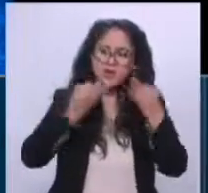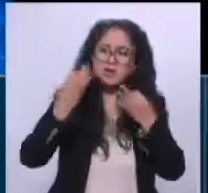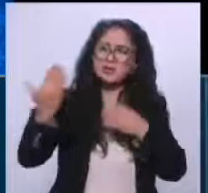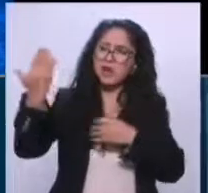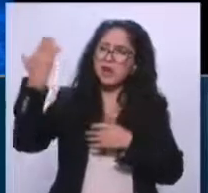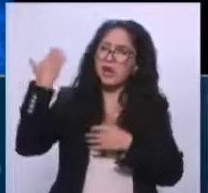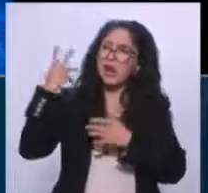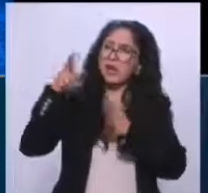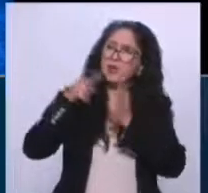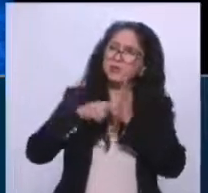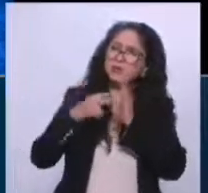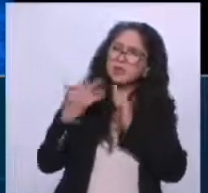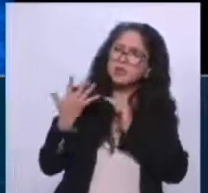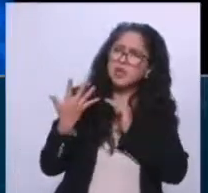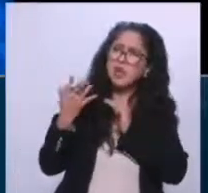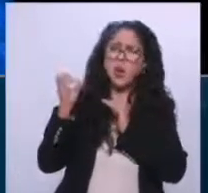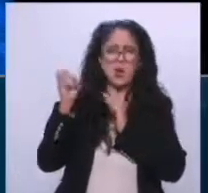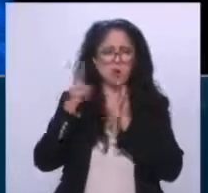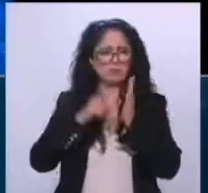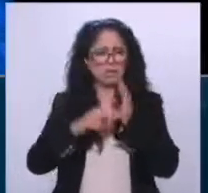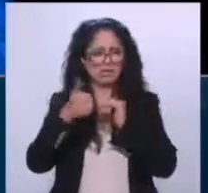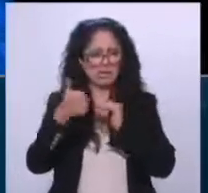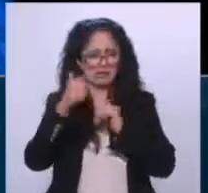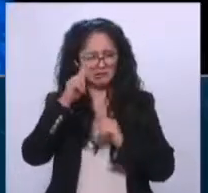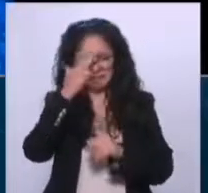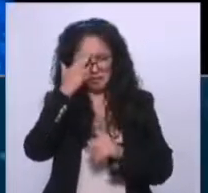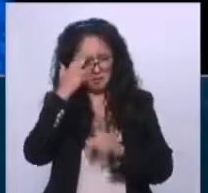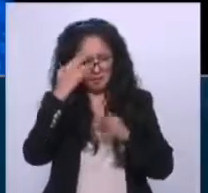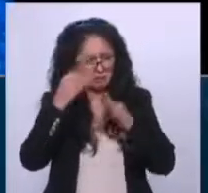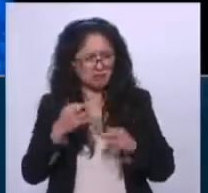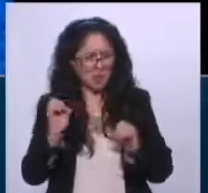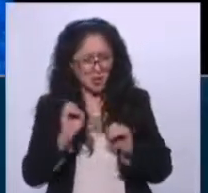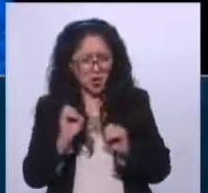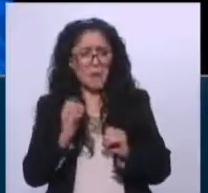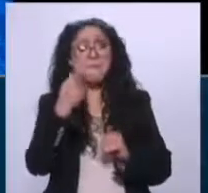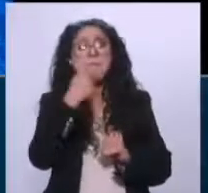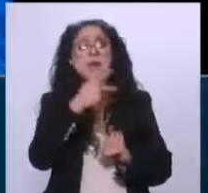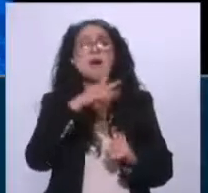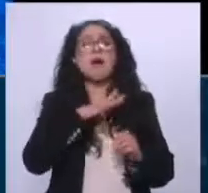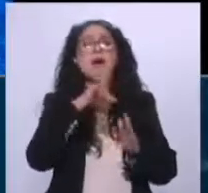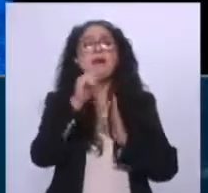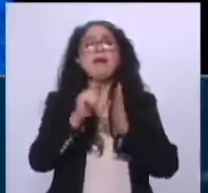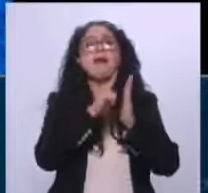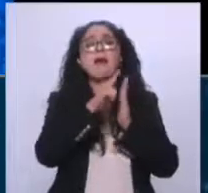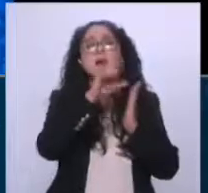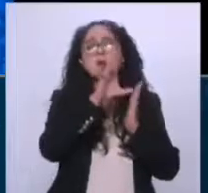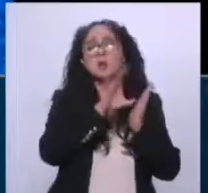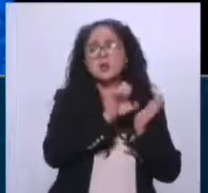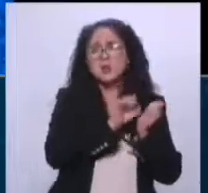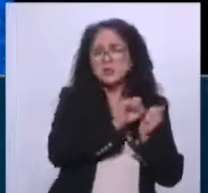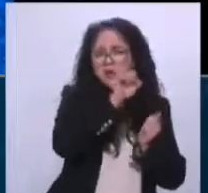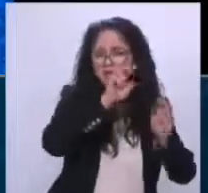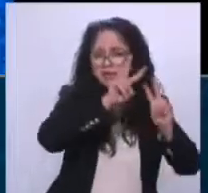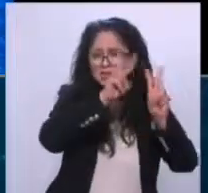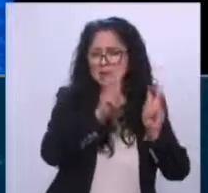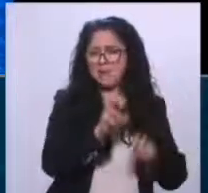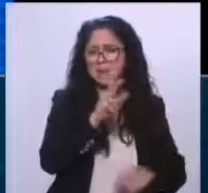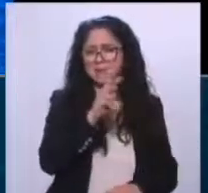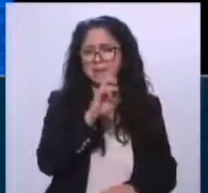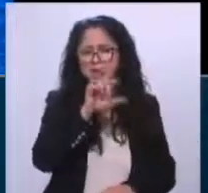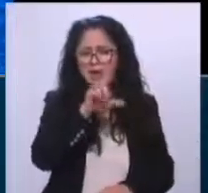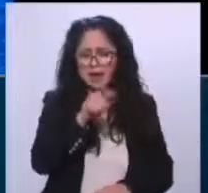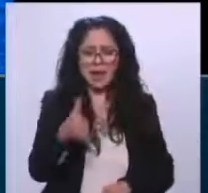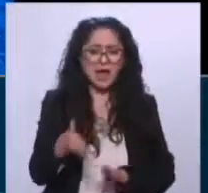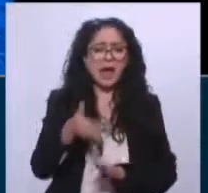2006, si no mal recuerdo, y bajo esta perspectiva todavía no existía la reforma constitucional en materia penal, en un sistema acusatorio que es de